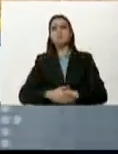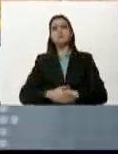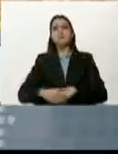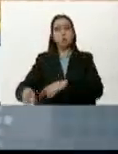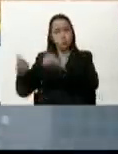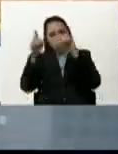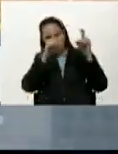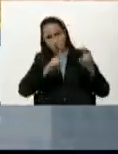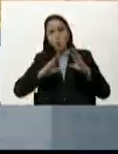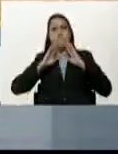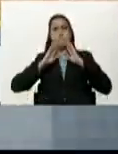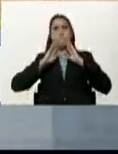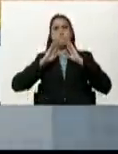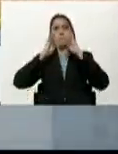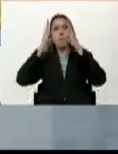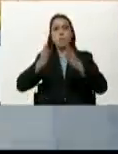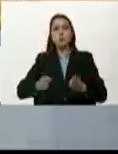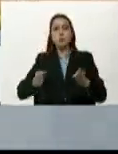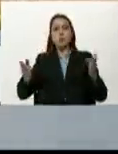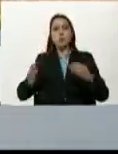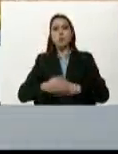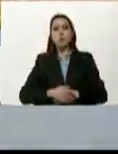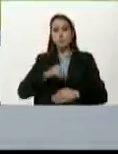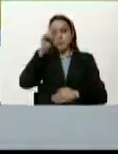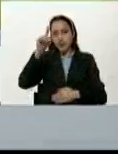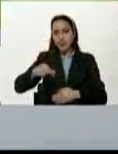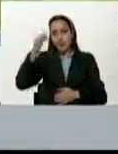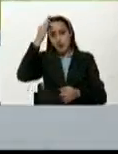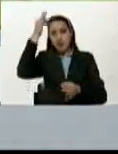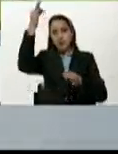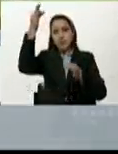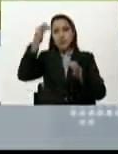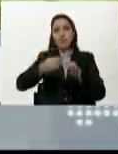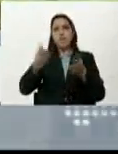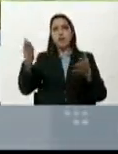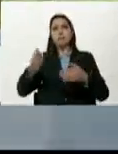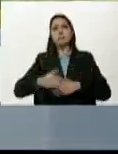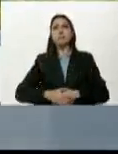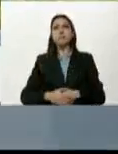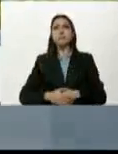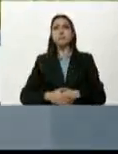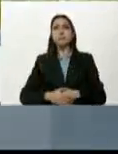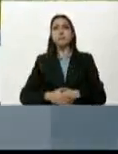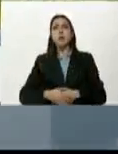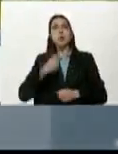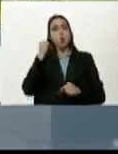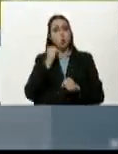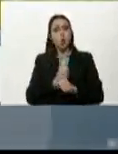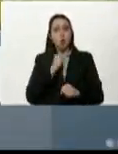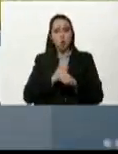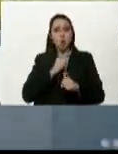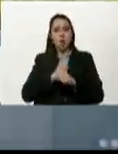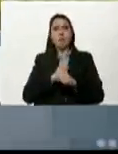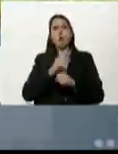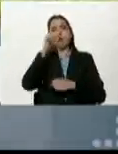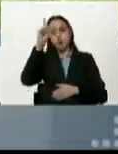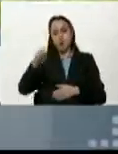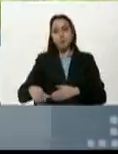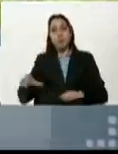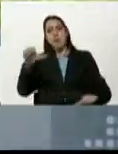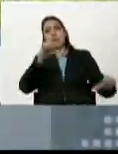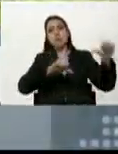bendiciones con fe con trabajo con la